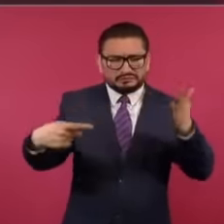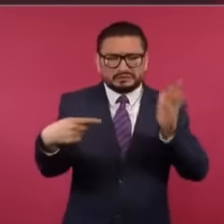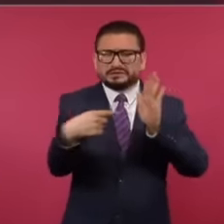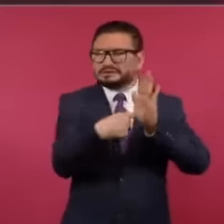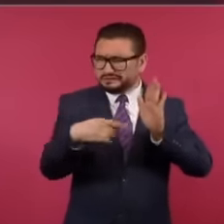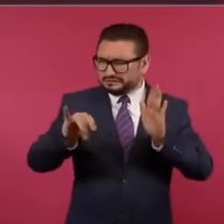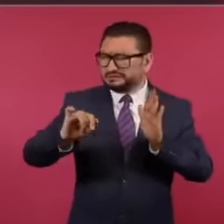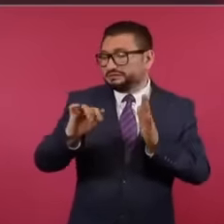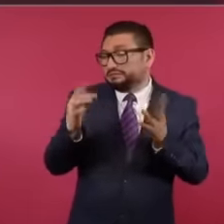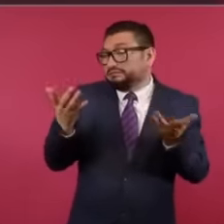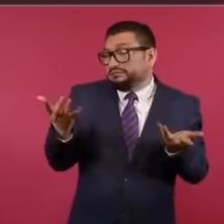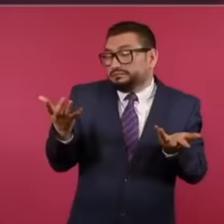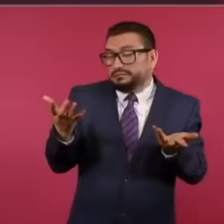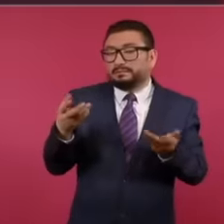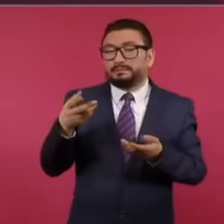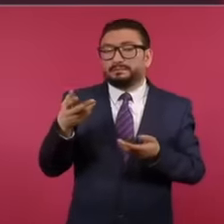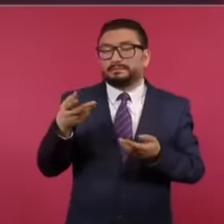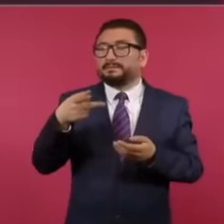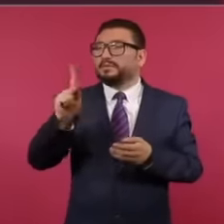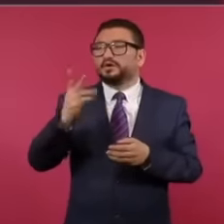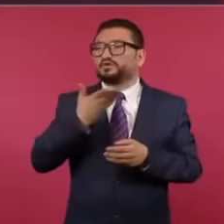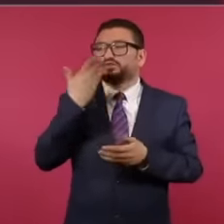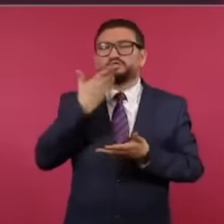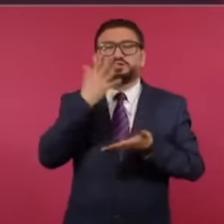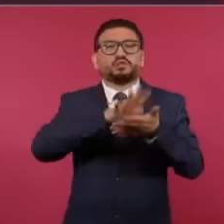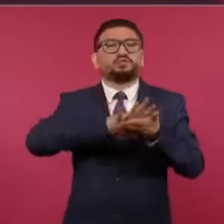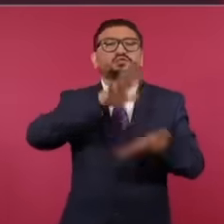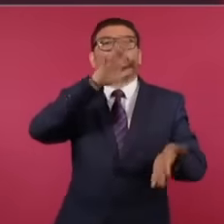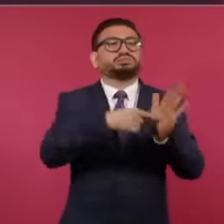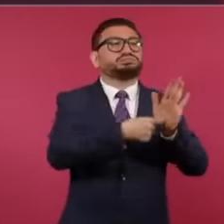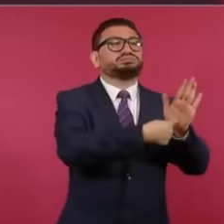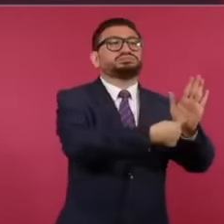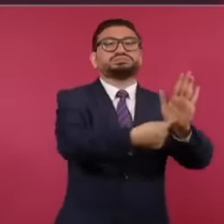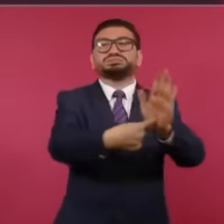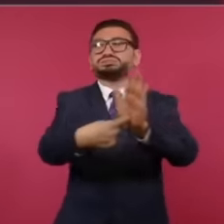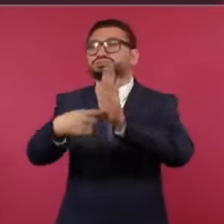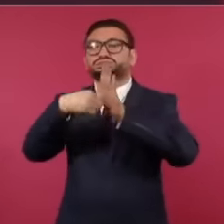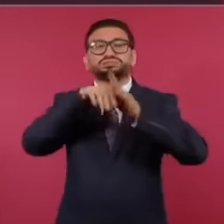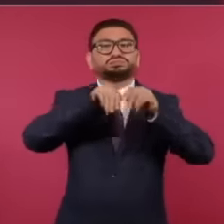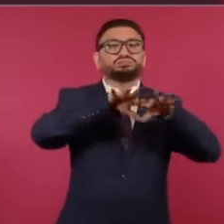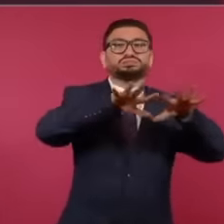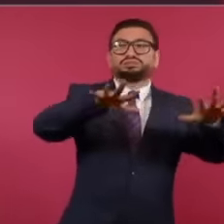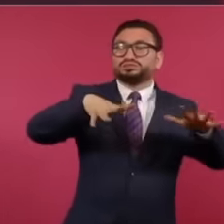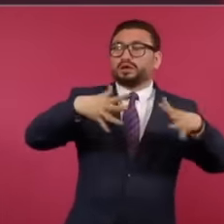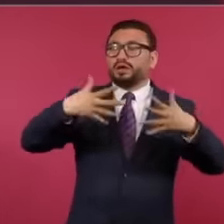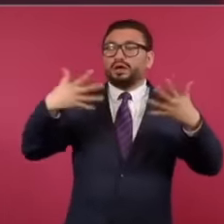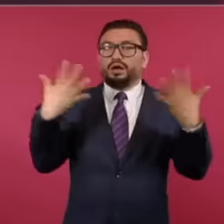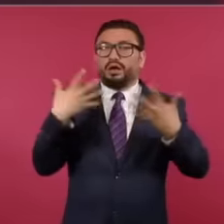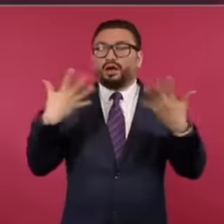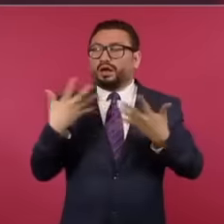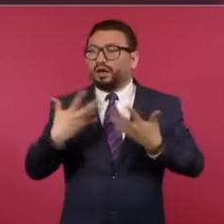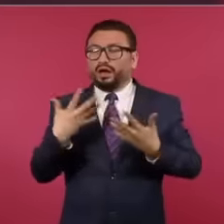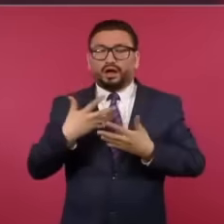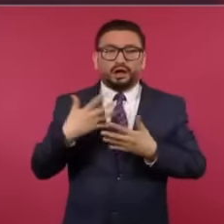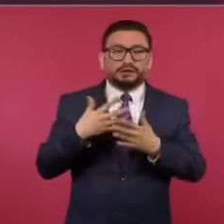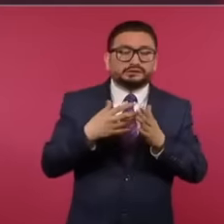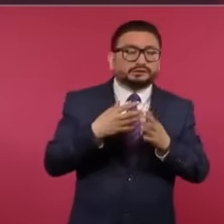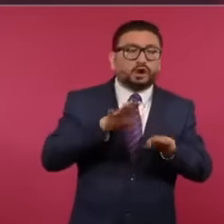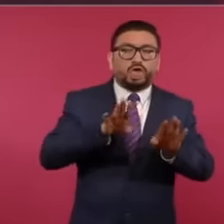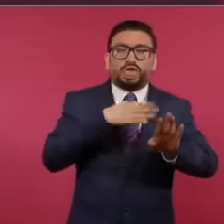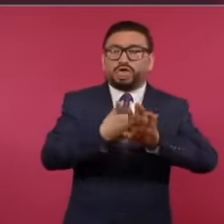es que predomina el sensacionalismo, el alarmismo, el